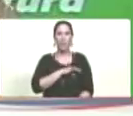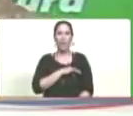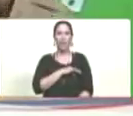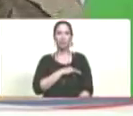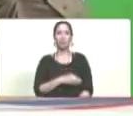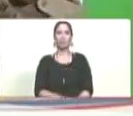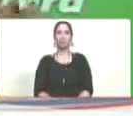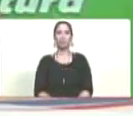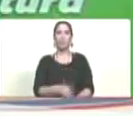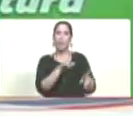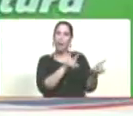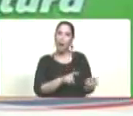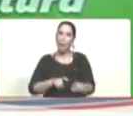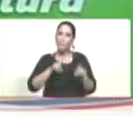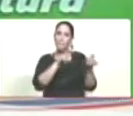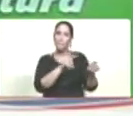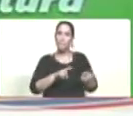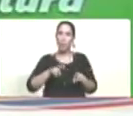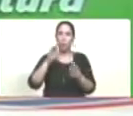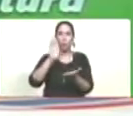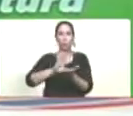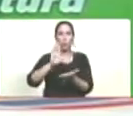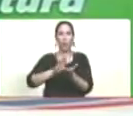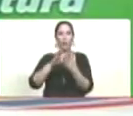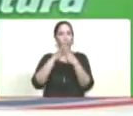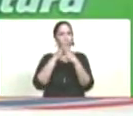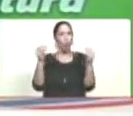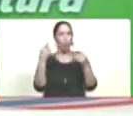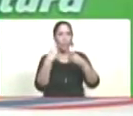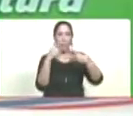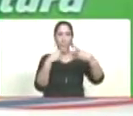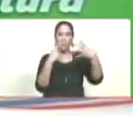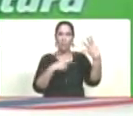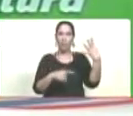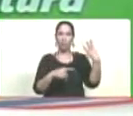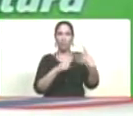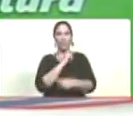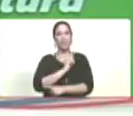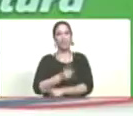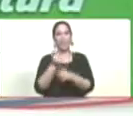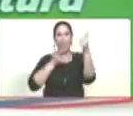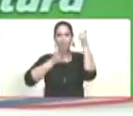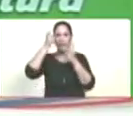el campo, en la ciudad y en todas las dimensiones que definiera el comandante Chávez.